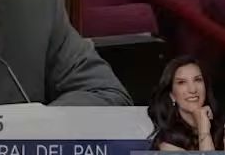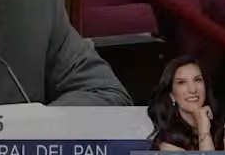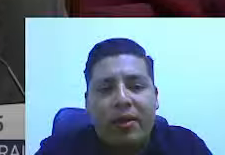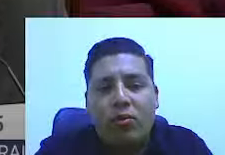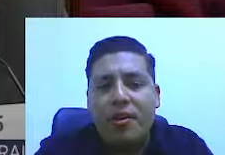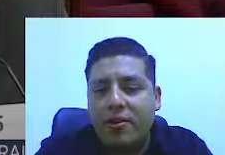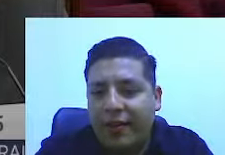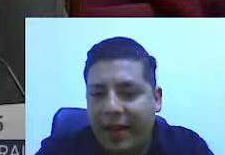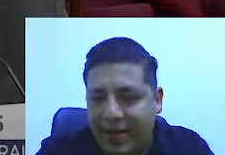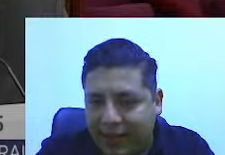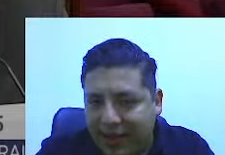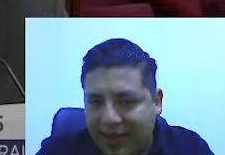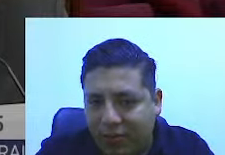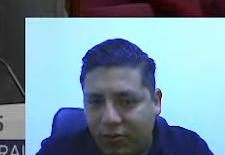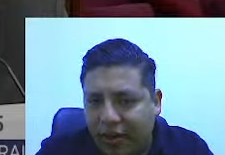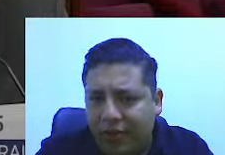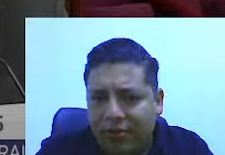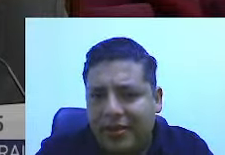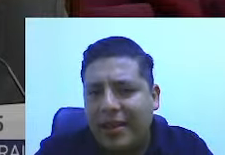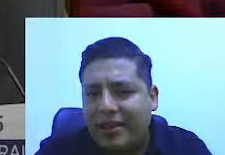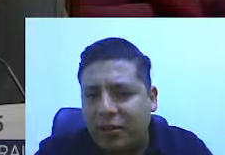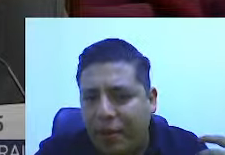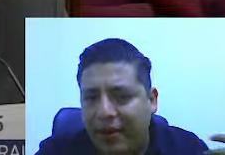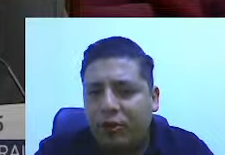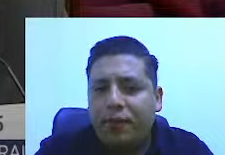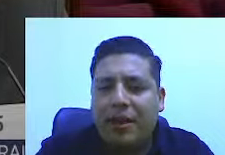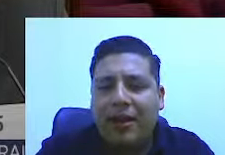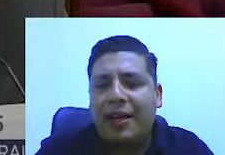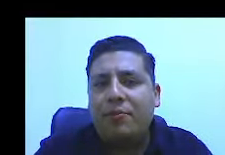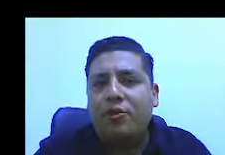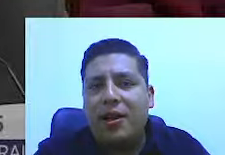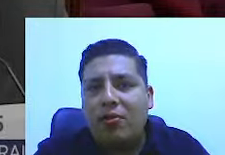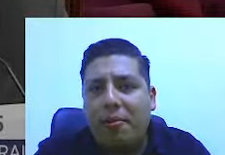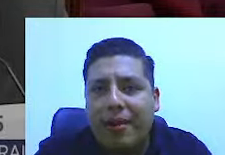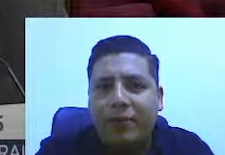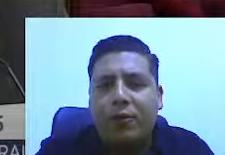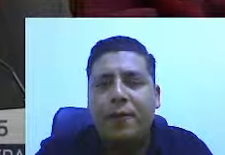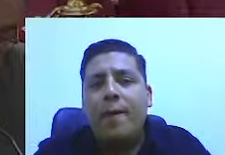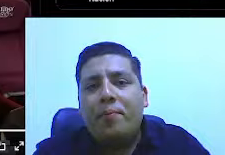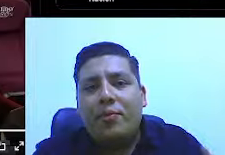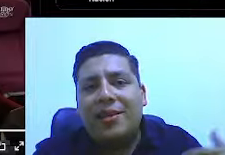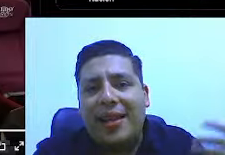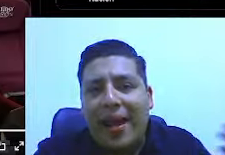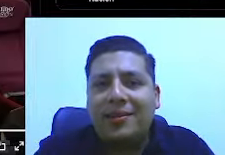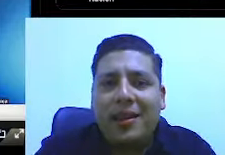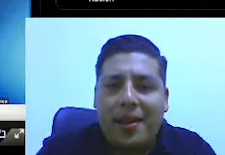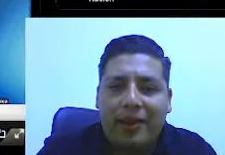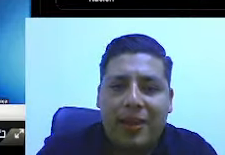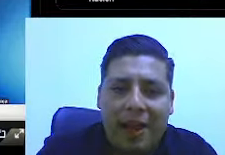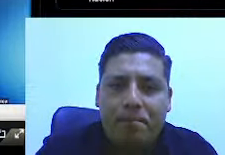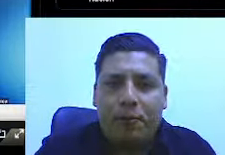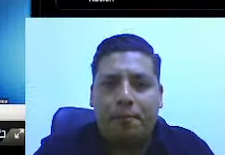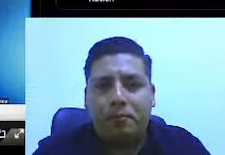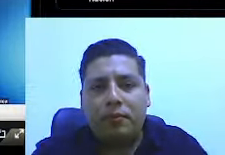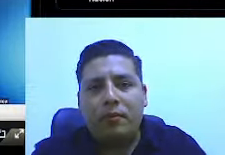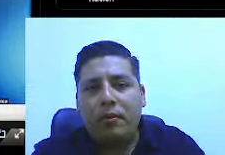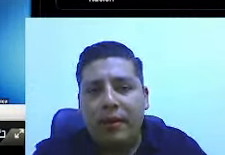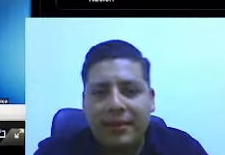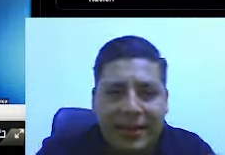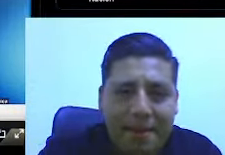estrategia que lo único que hace es demostrarnos esta desesperación de la que hemos venido hablando desde hace ya